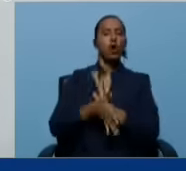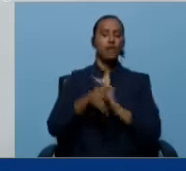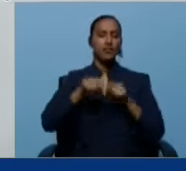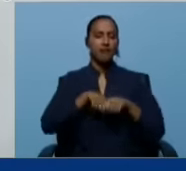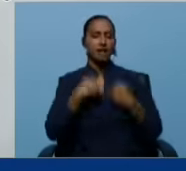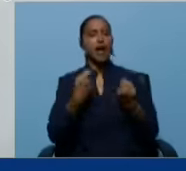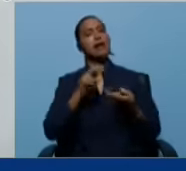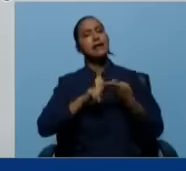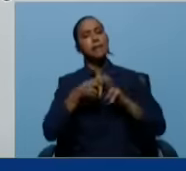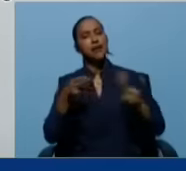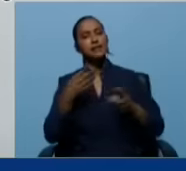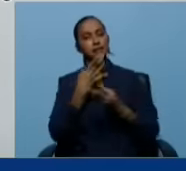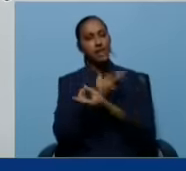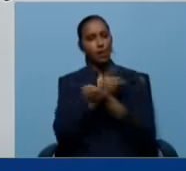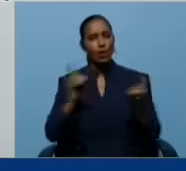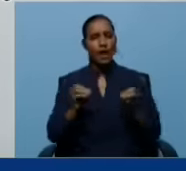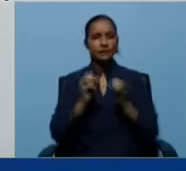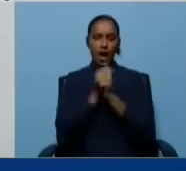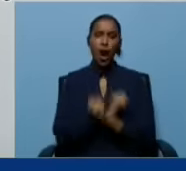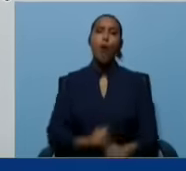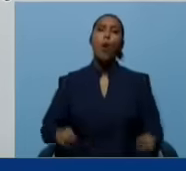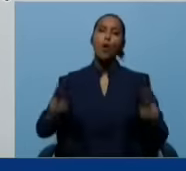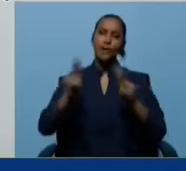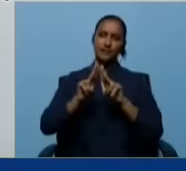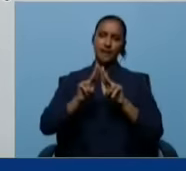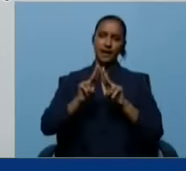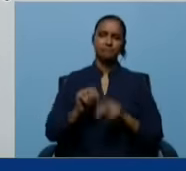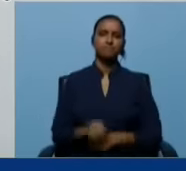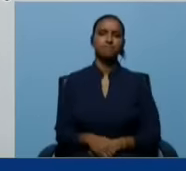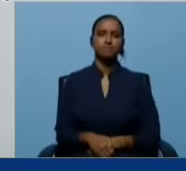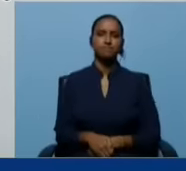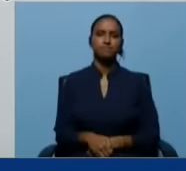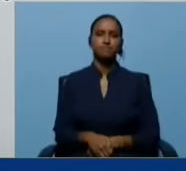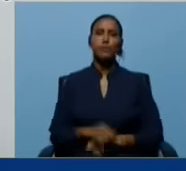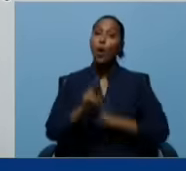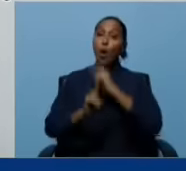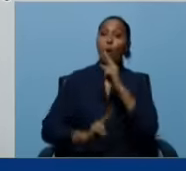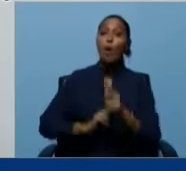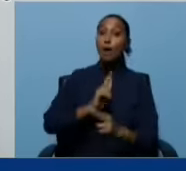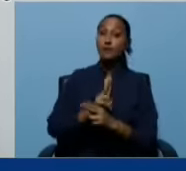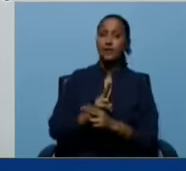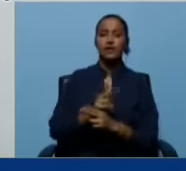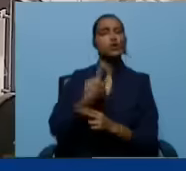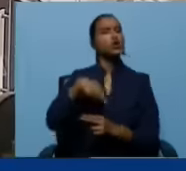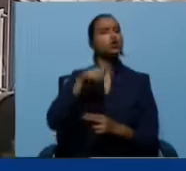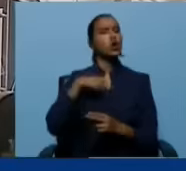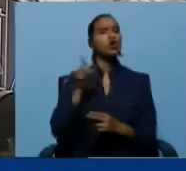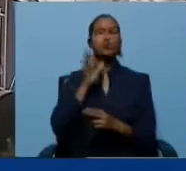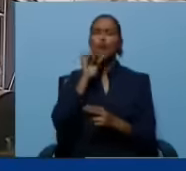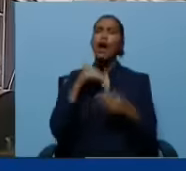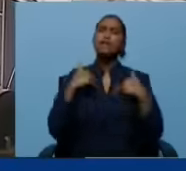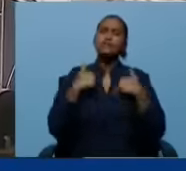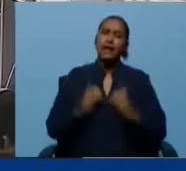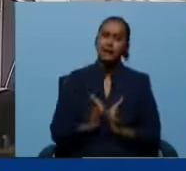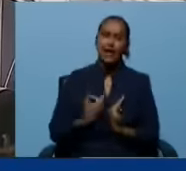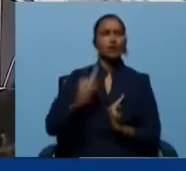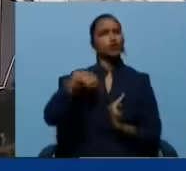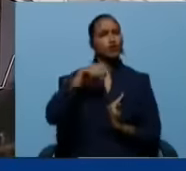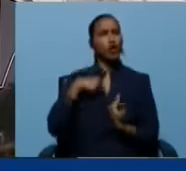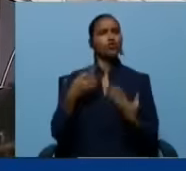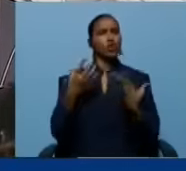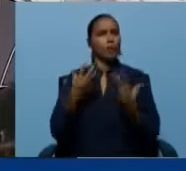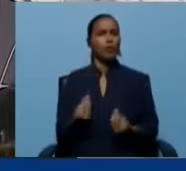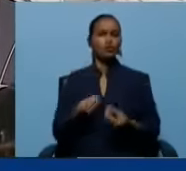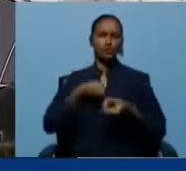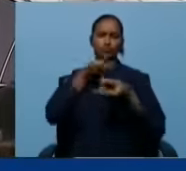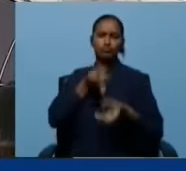democracia universal. No nos vamos a cansar de repetir, compañeros y compañeras, y agradecer infinitamente